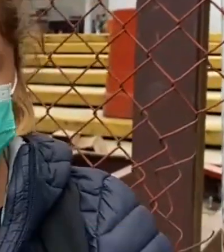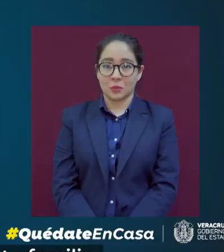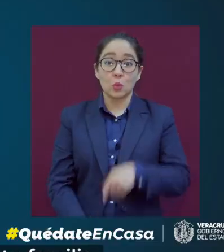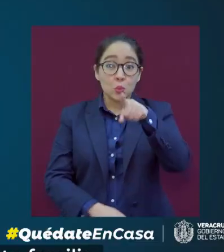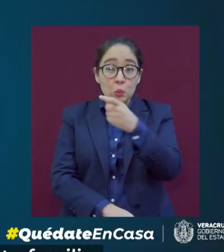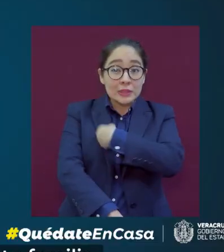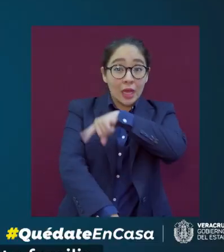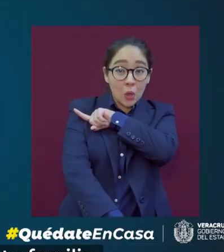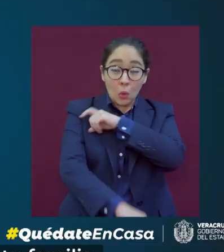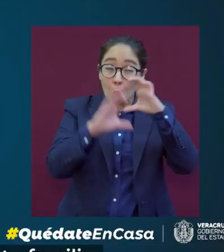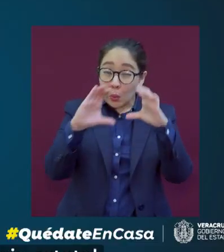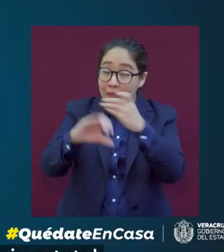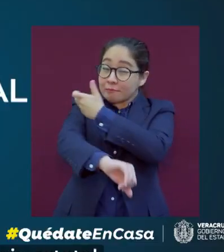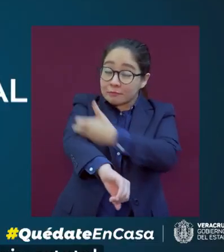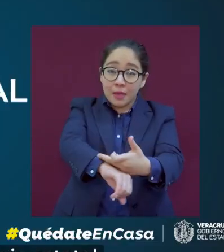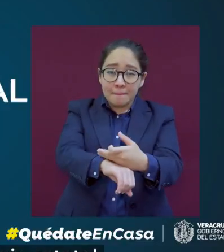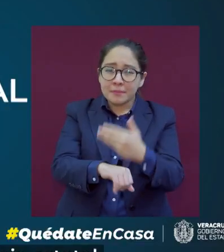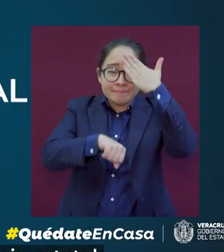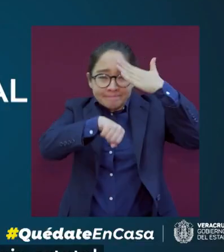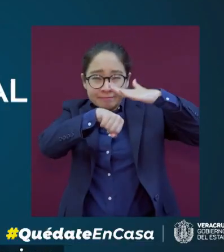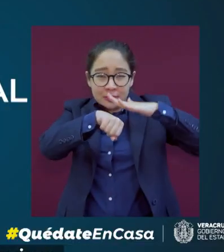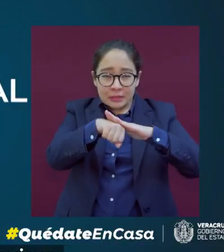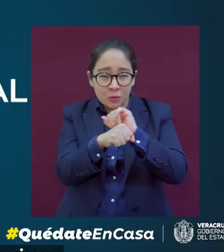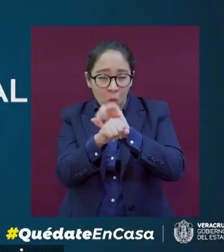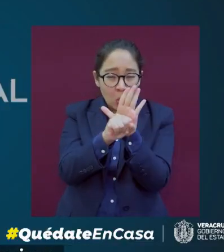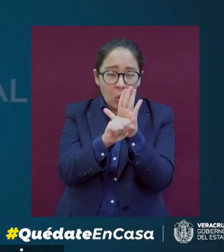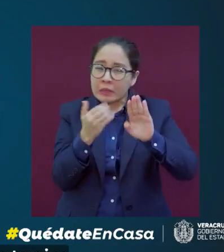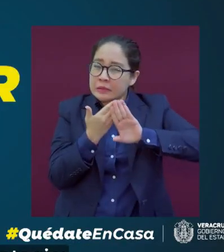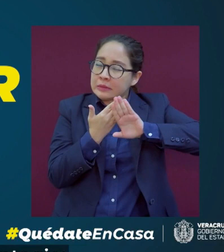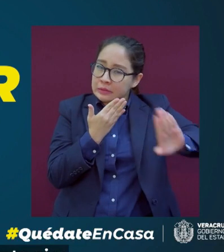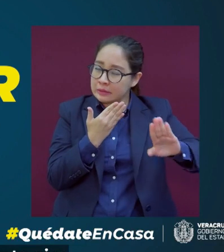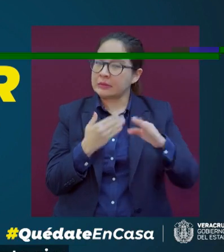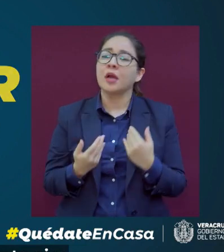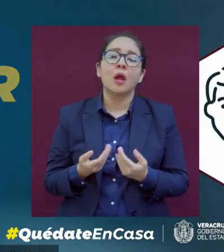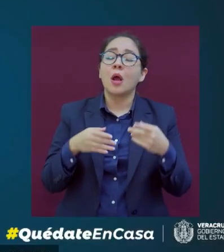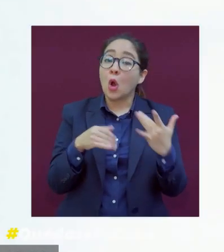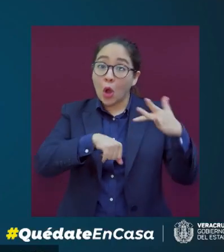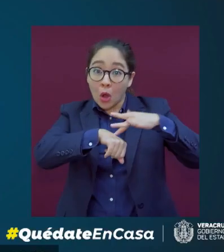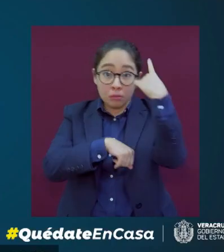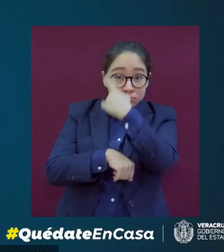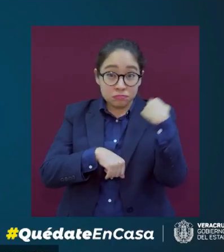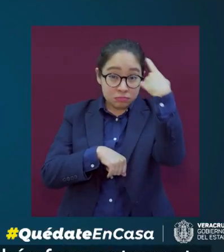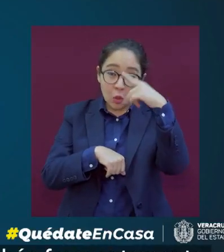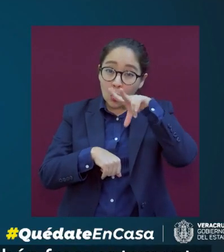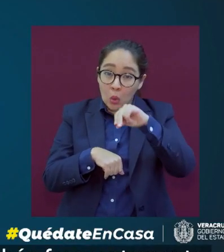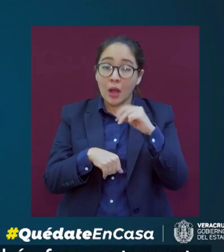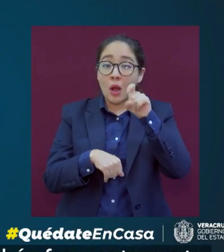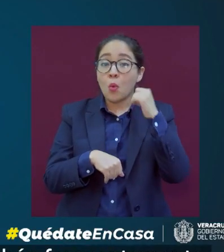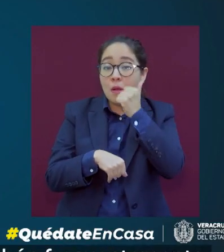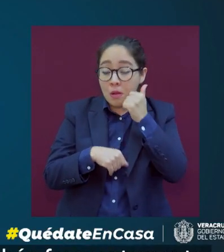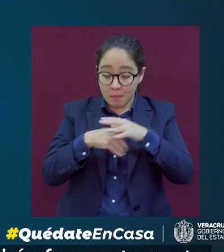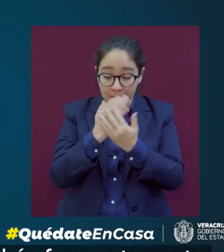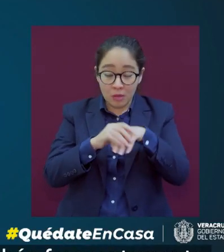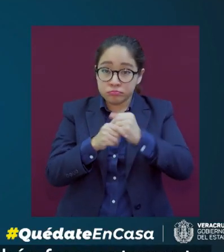Por tu salud y la de tu familia Súmate a la estrategia estatal contra el coronavirus Para evitar el contagio Evita tocarte la cara Lávate las